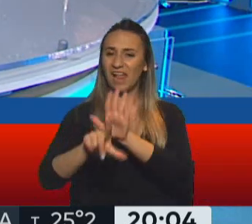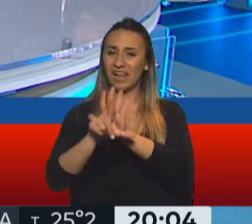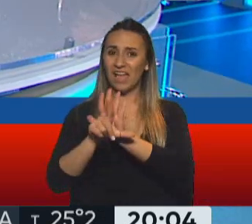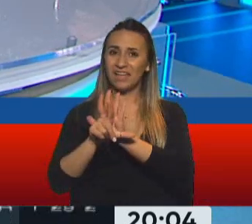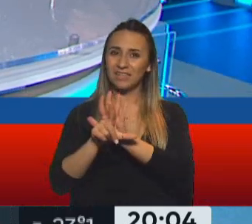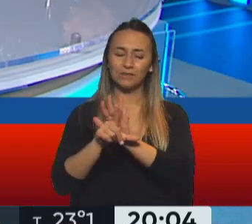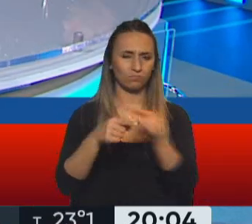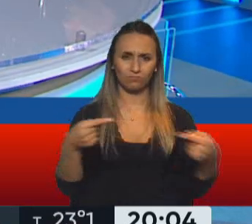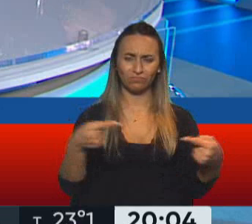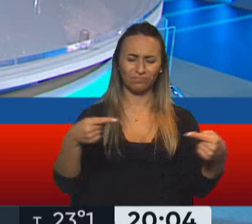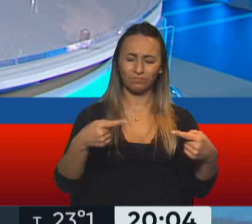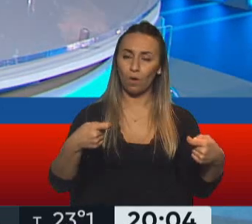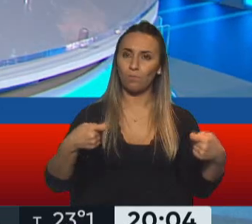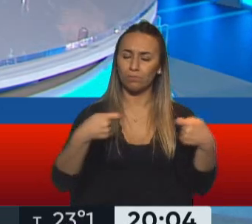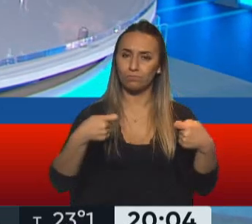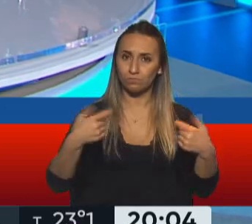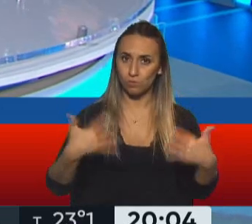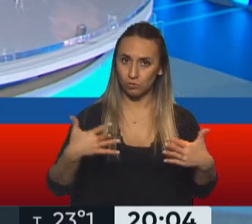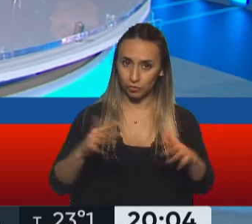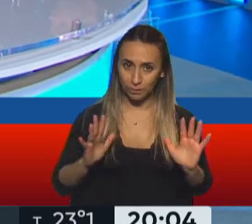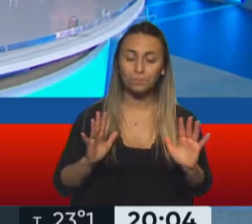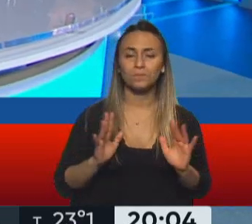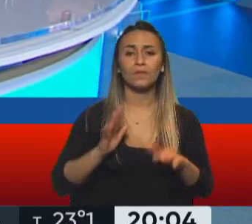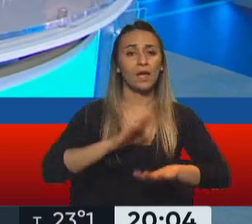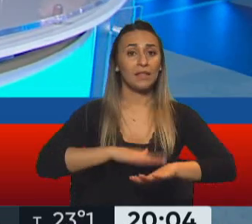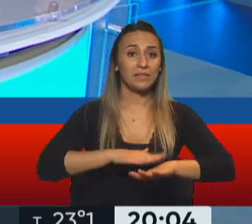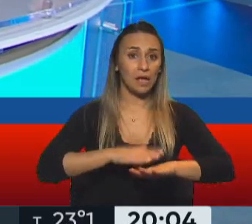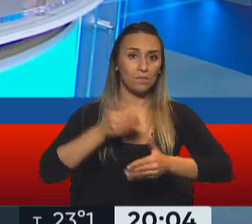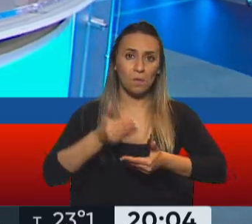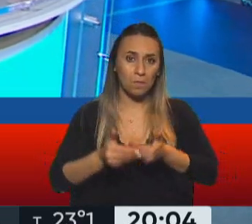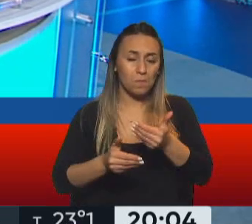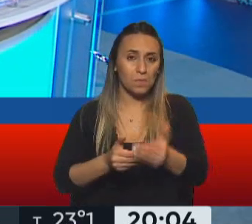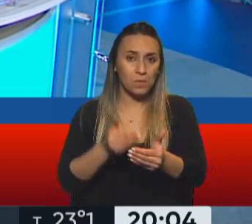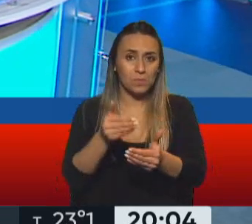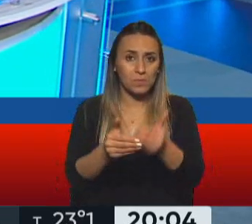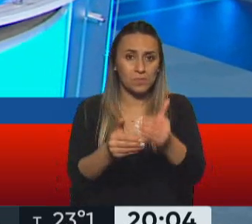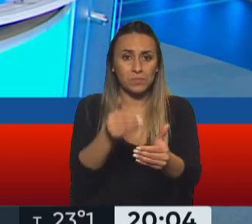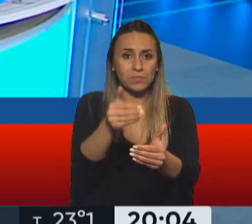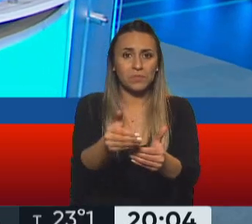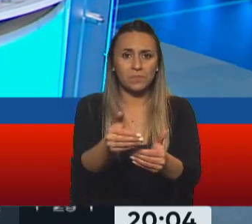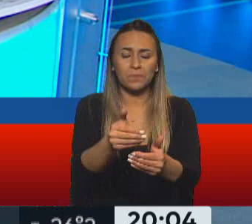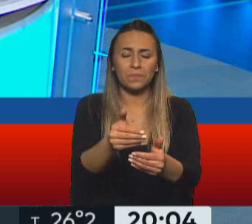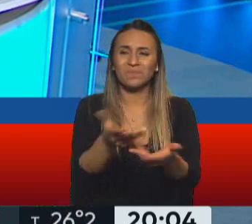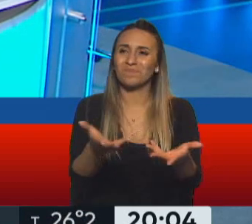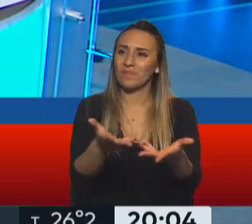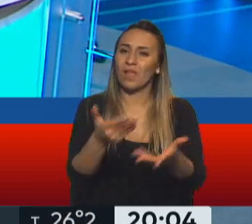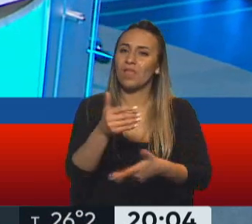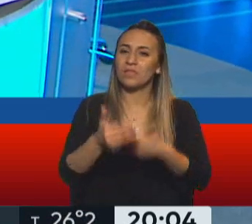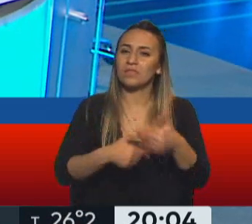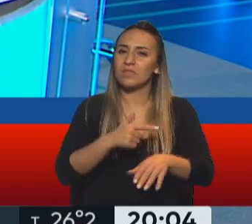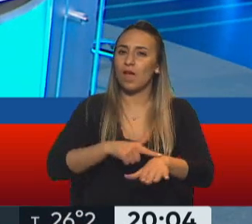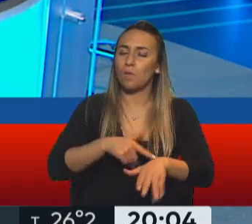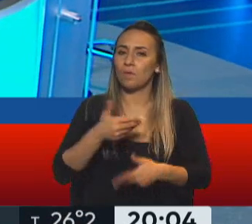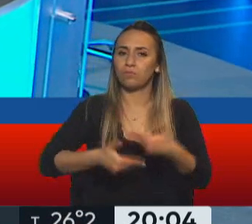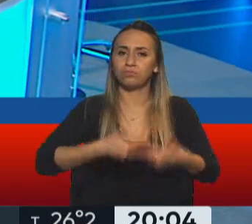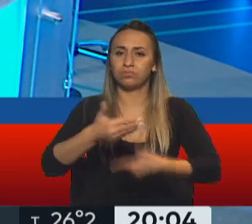Ahí hay una tensión muy fuerte. Bueno, qué difícil. Pero me parece que con el paso del tiempo eso se ha ido, digamos así, ha ido decayendo, hay